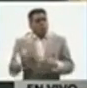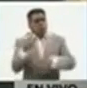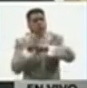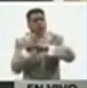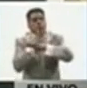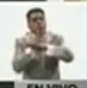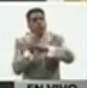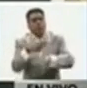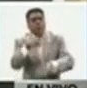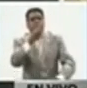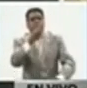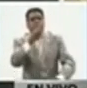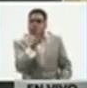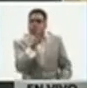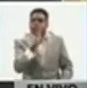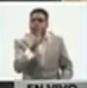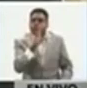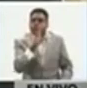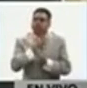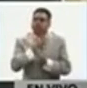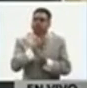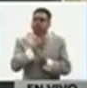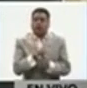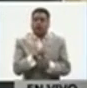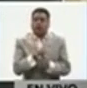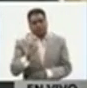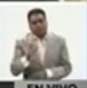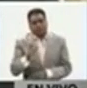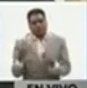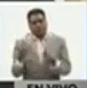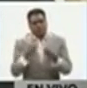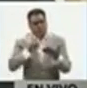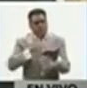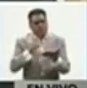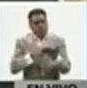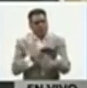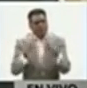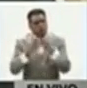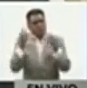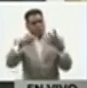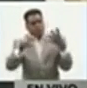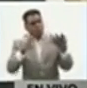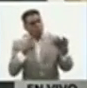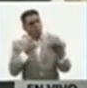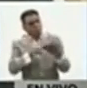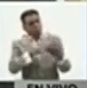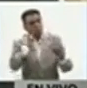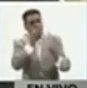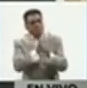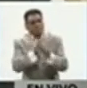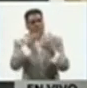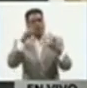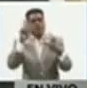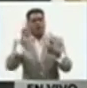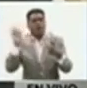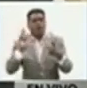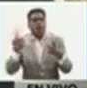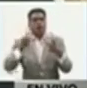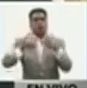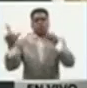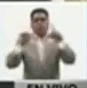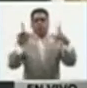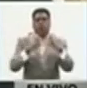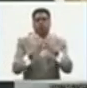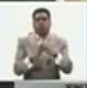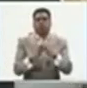Barry, es muy importante y creo que es una tarea del Estado abrir, digamos, una reflexión sobre esta transformación de los medios,